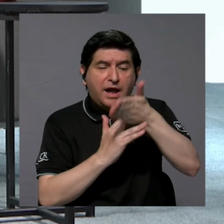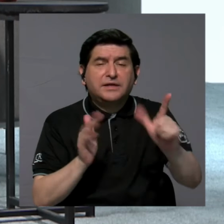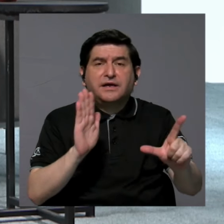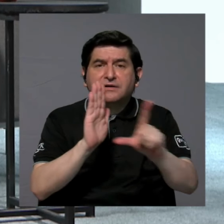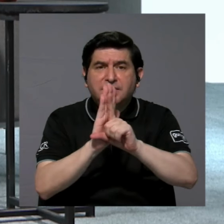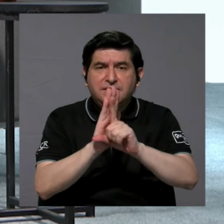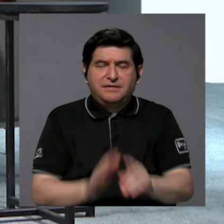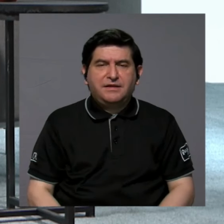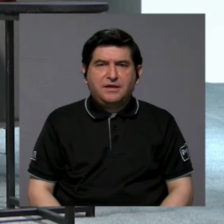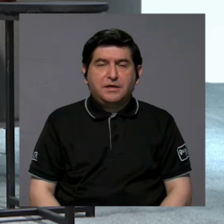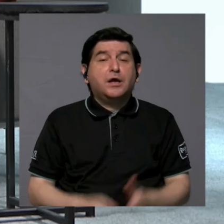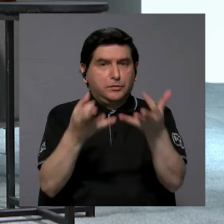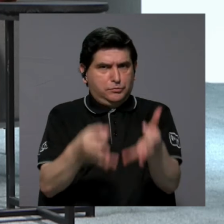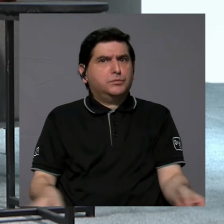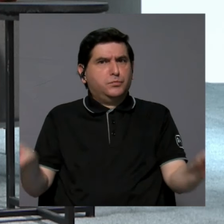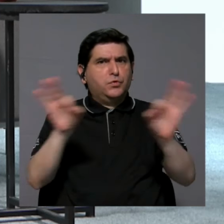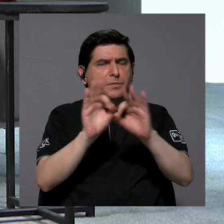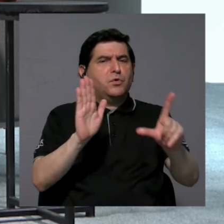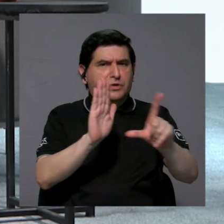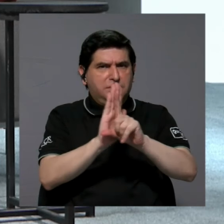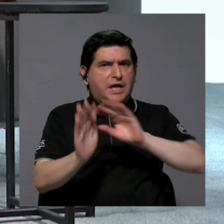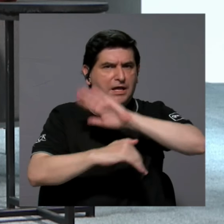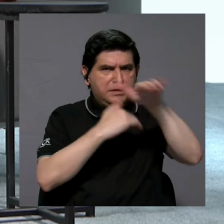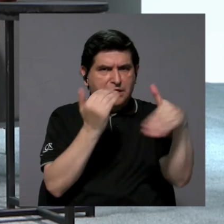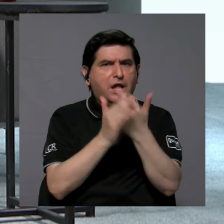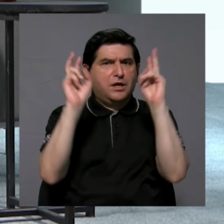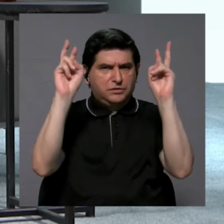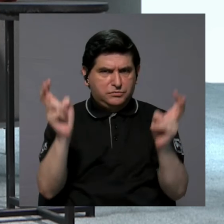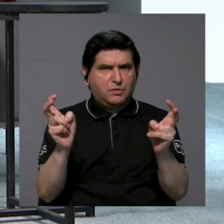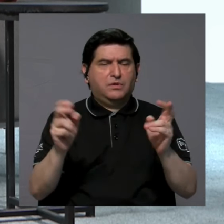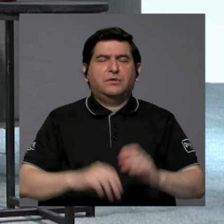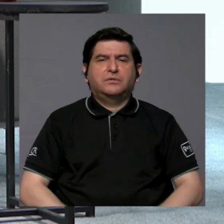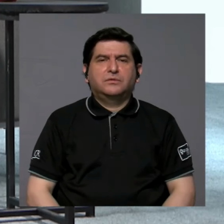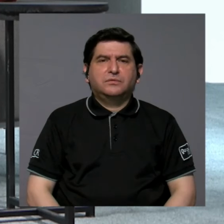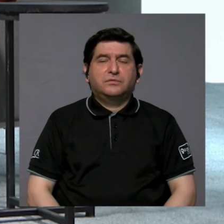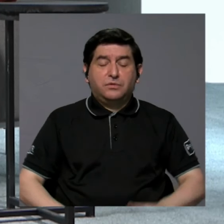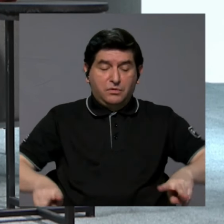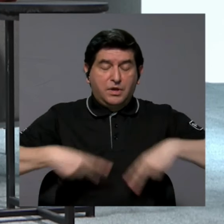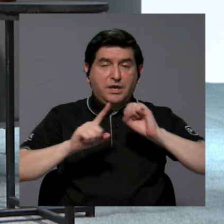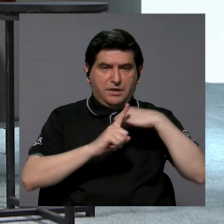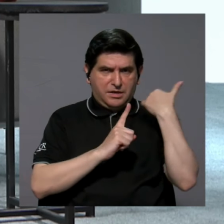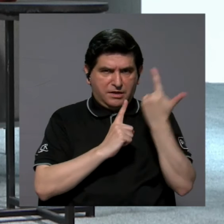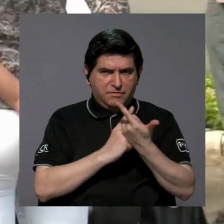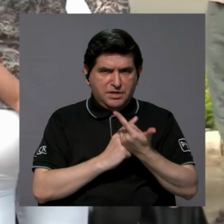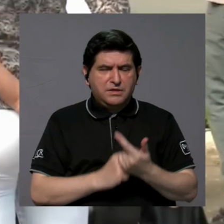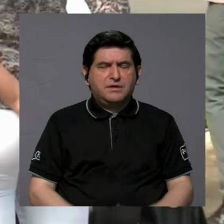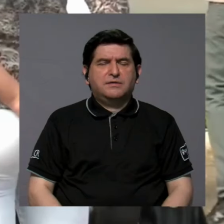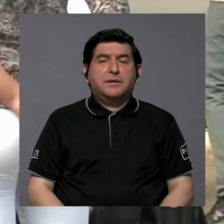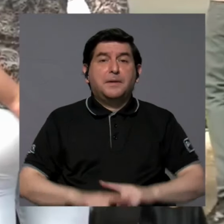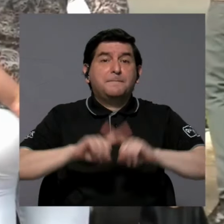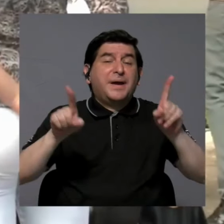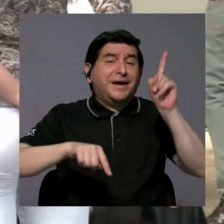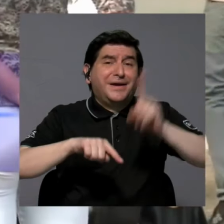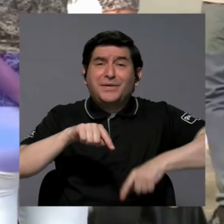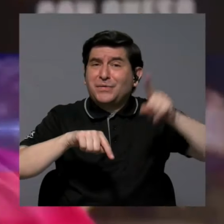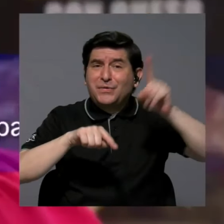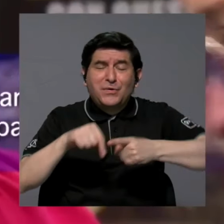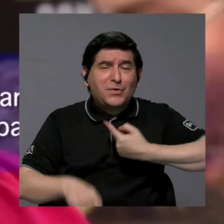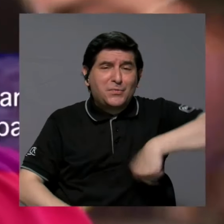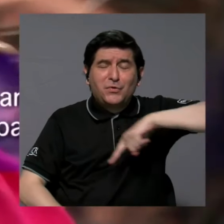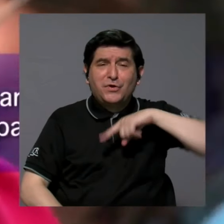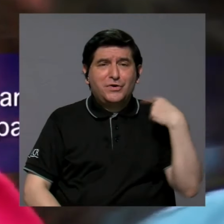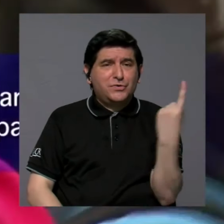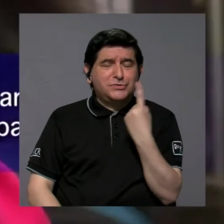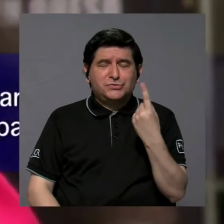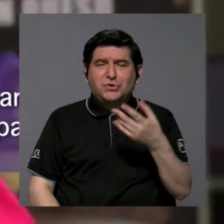través de leyes. La legislación es fundamental en todas las temáticas, ¿verdad?, de la vida social. Sin embargo, no podemos